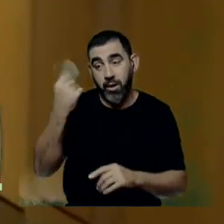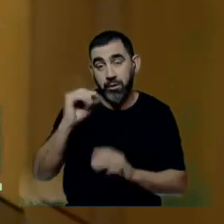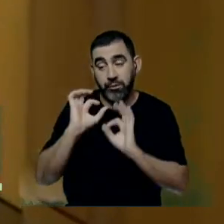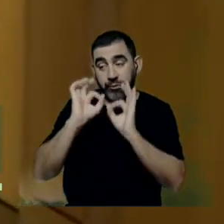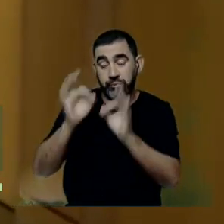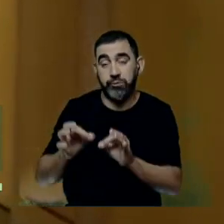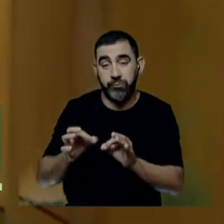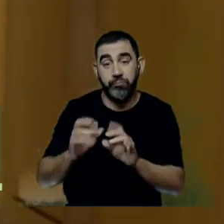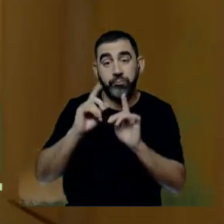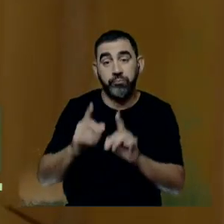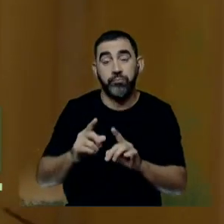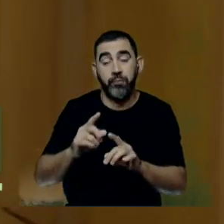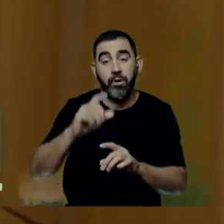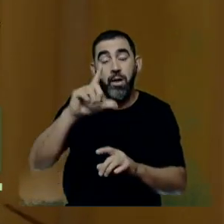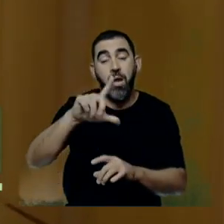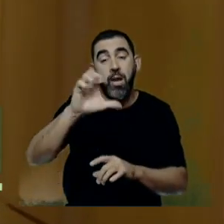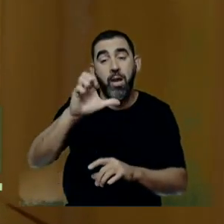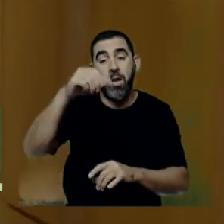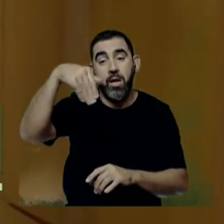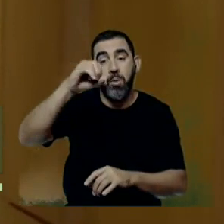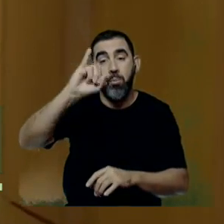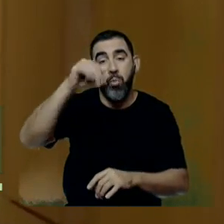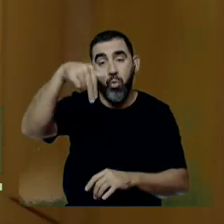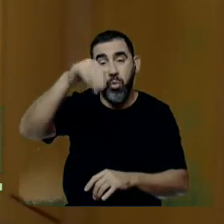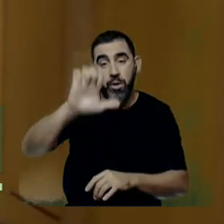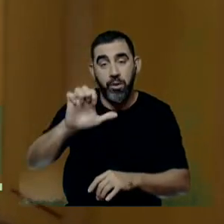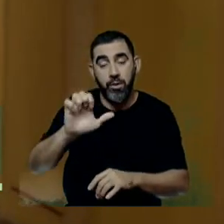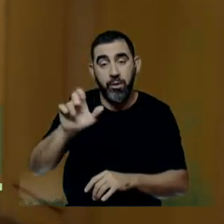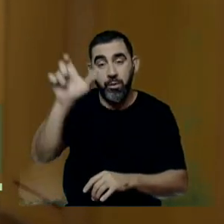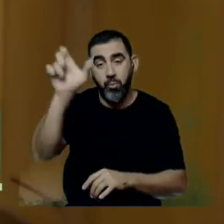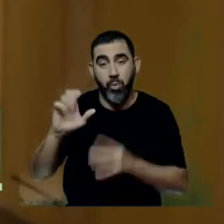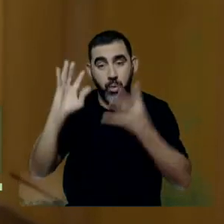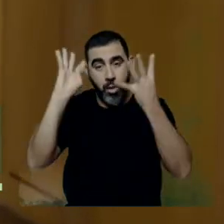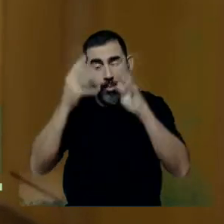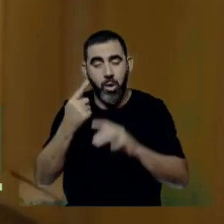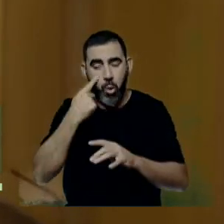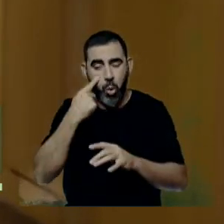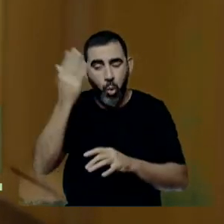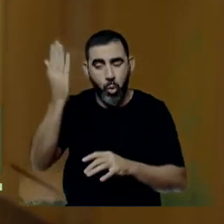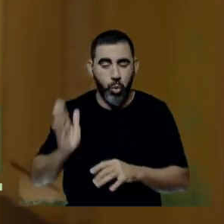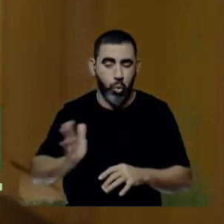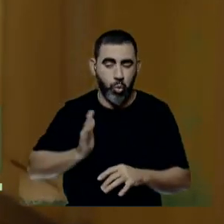llegamos también estaba Lilia Lemoine, una legisladora de Milei bastante conocida